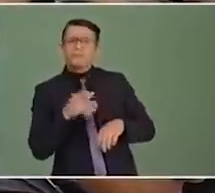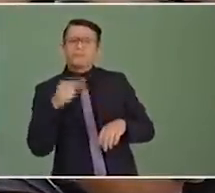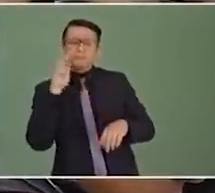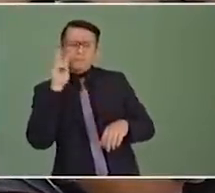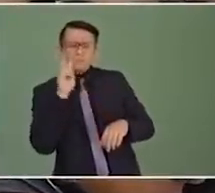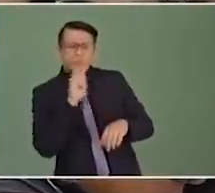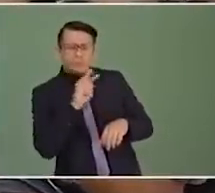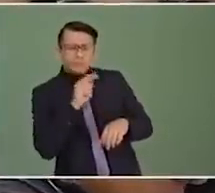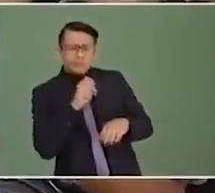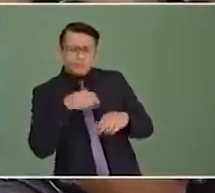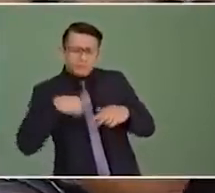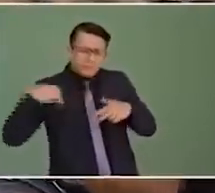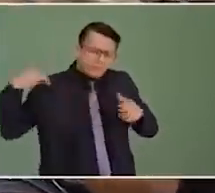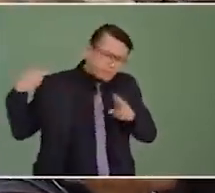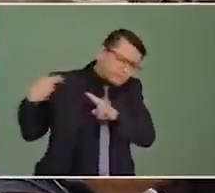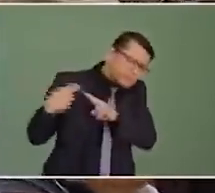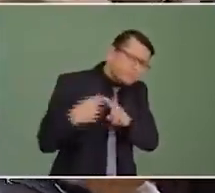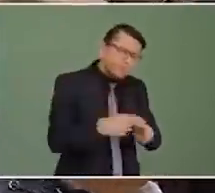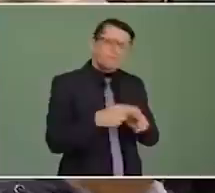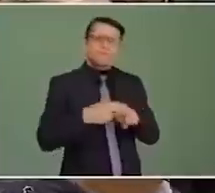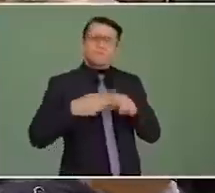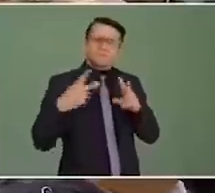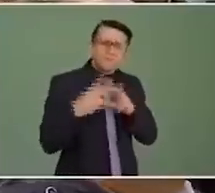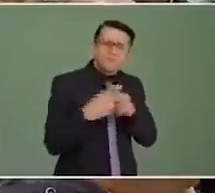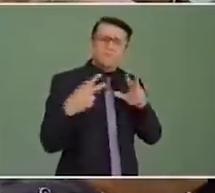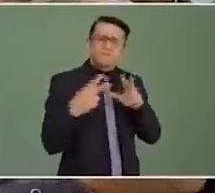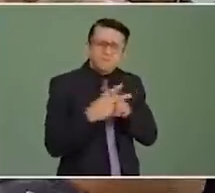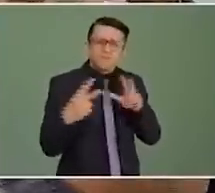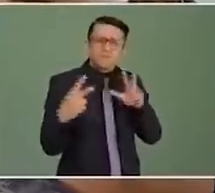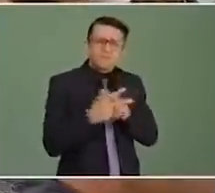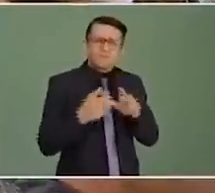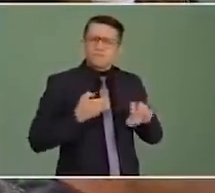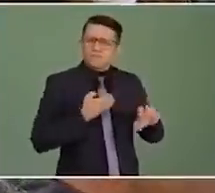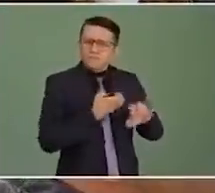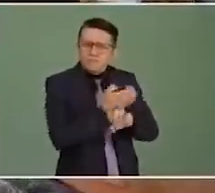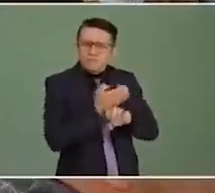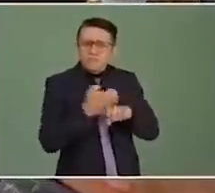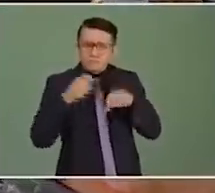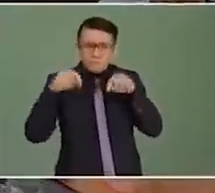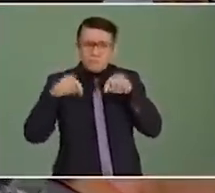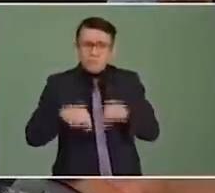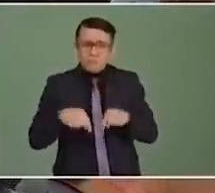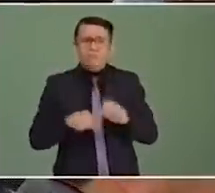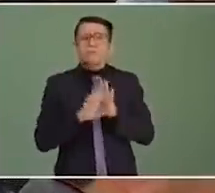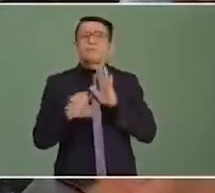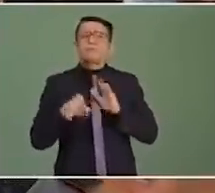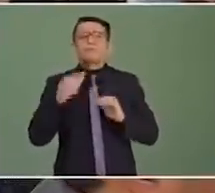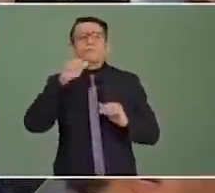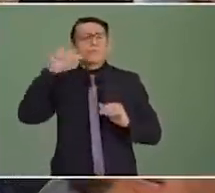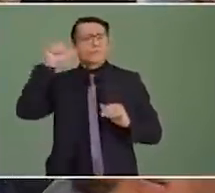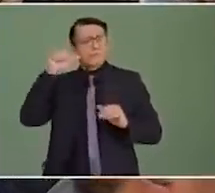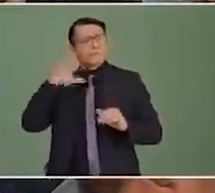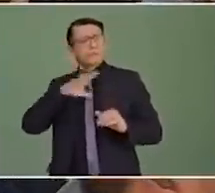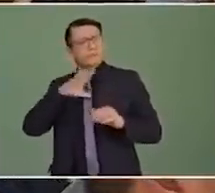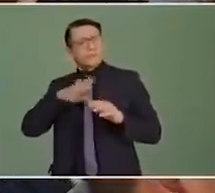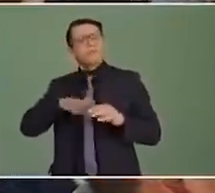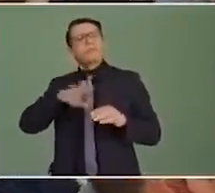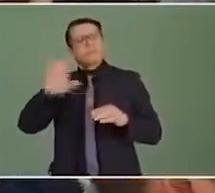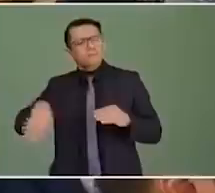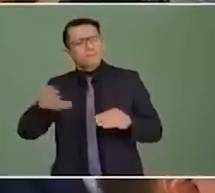hubo 13 personas ejecutadas lo que no se presentaba desde hace 7 meses este que hace falta para